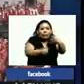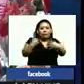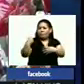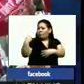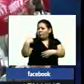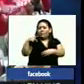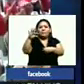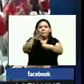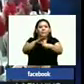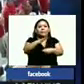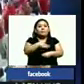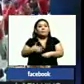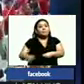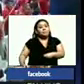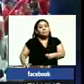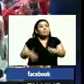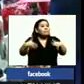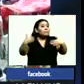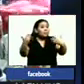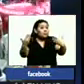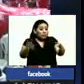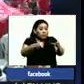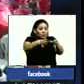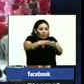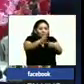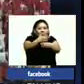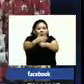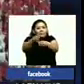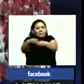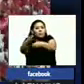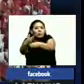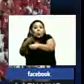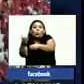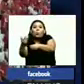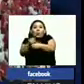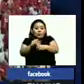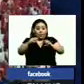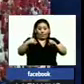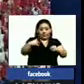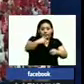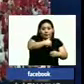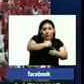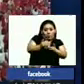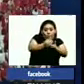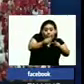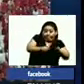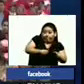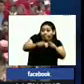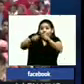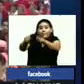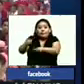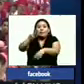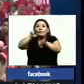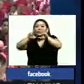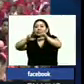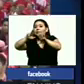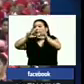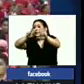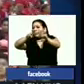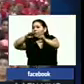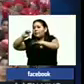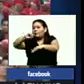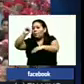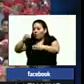elecciones presidenciales. Los institutos políticos reciben del Ministerio de Hacienda el 70% del presupuesto